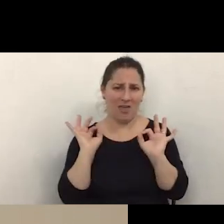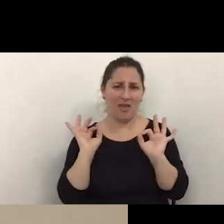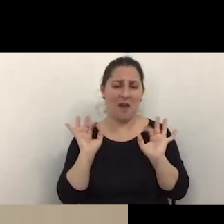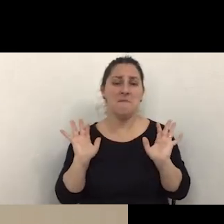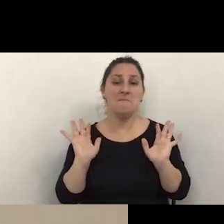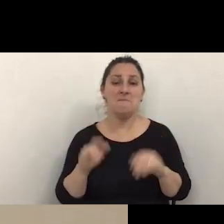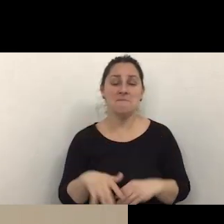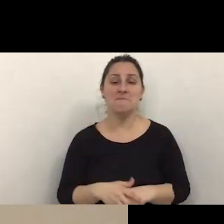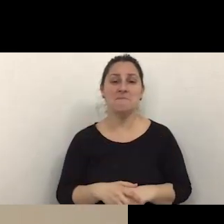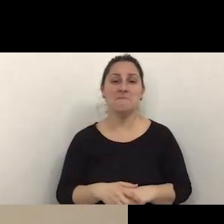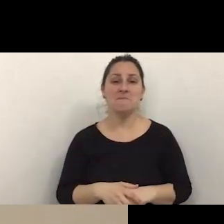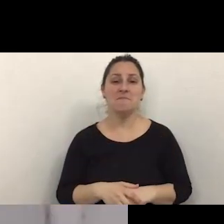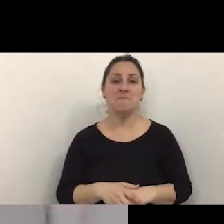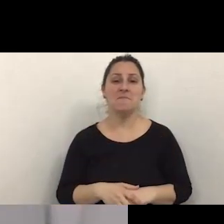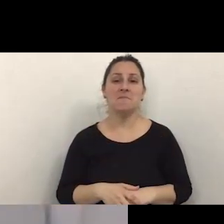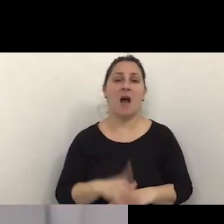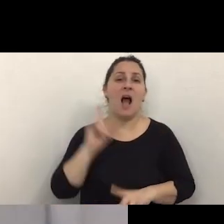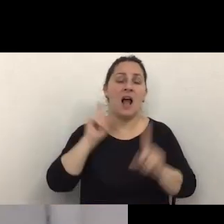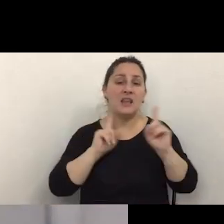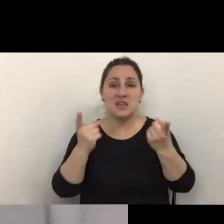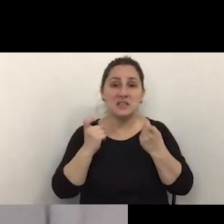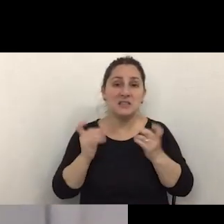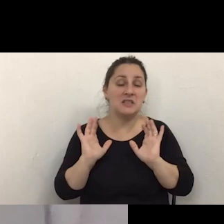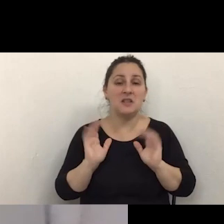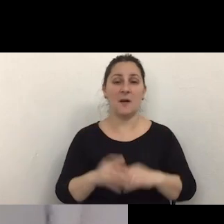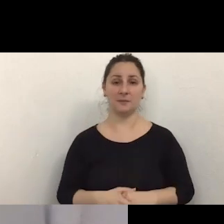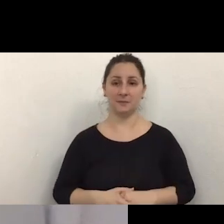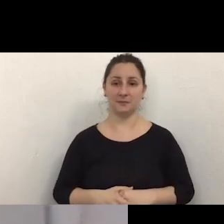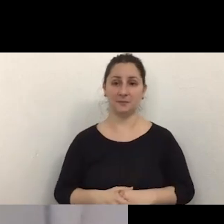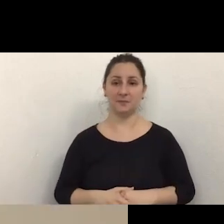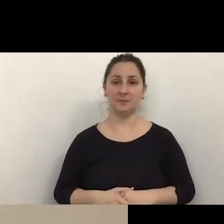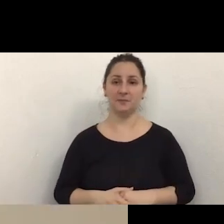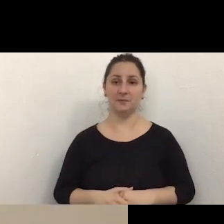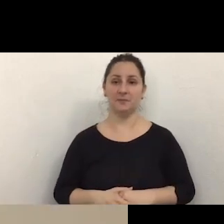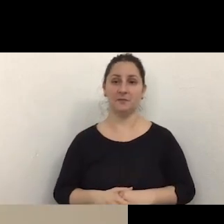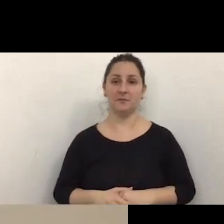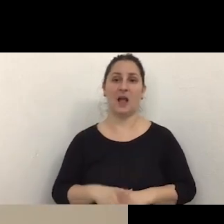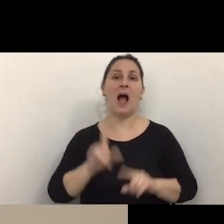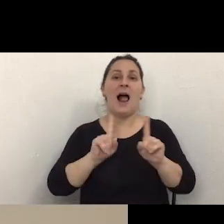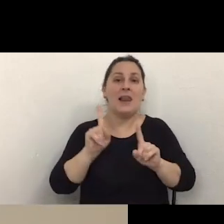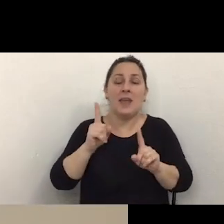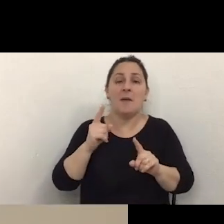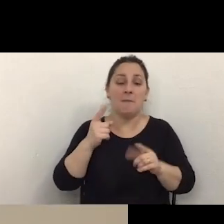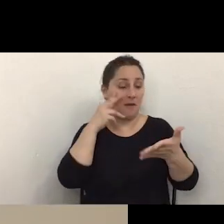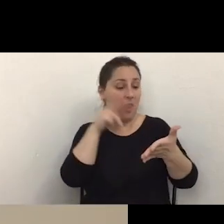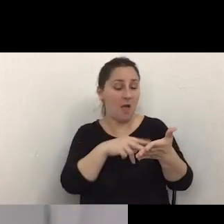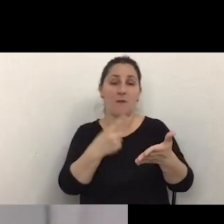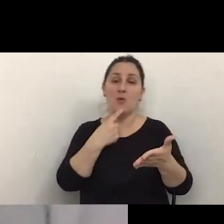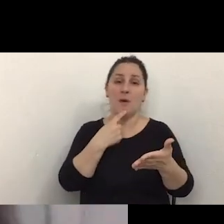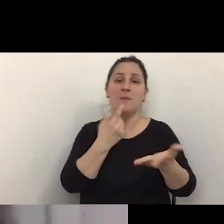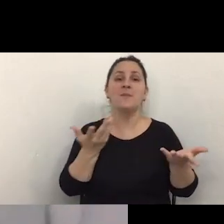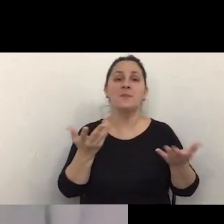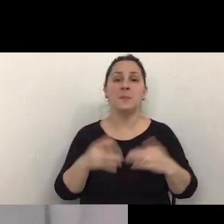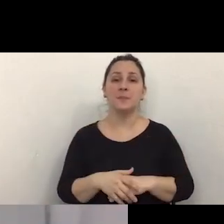que si alguien lo tiene a mano y le surge, si alguien lo tiene a mano y le surge alguna duda. ¿Cómo? Agustina, como